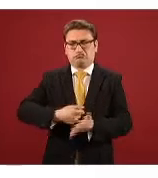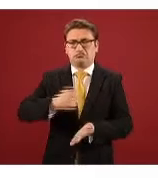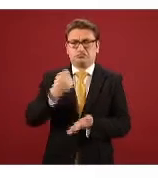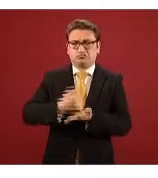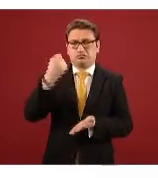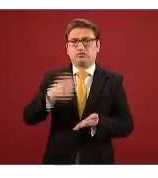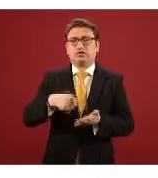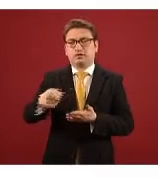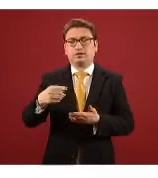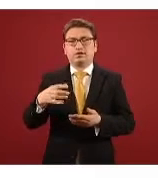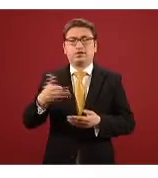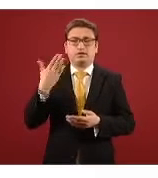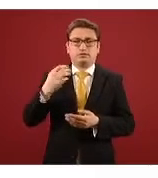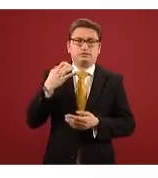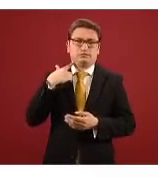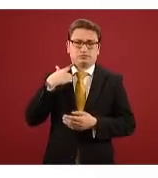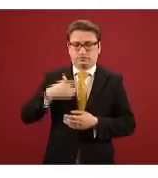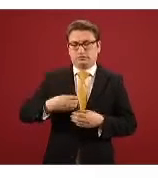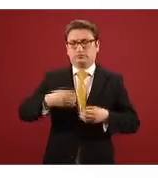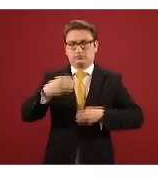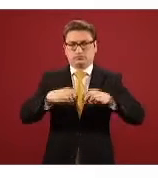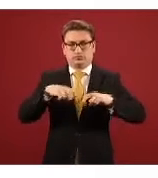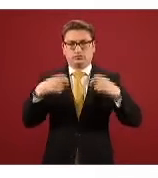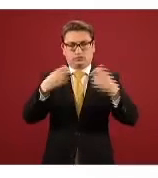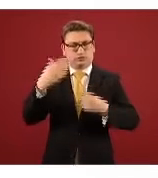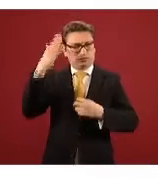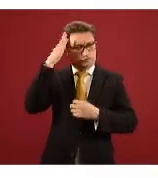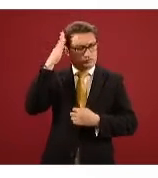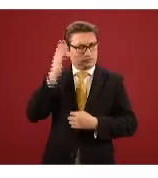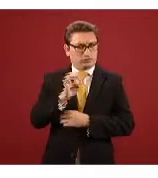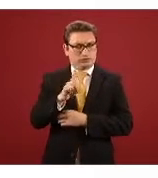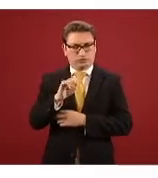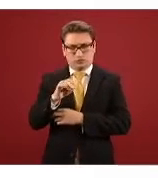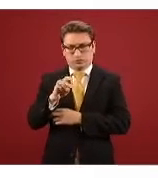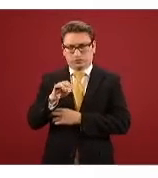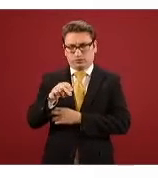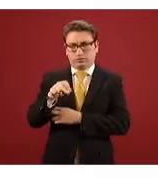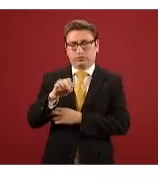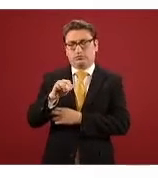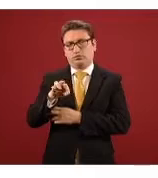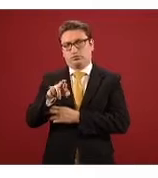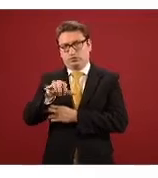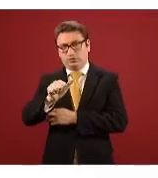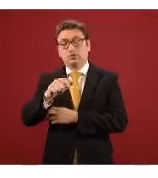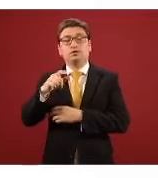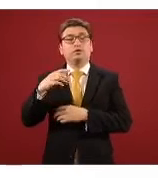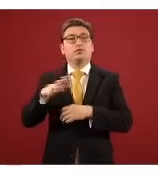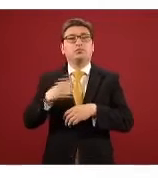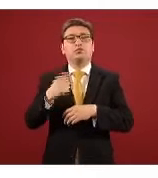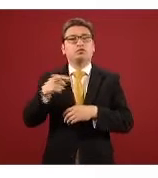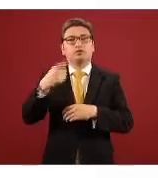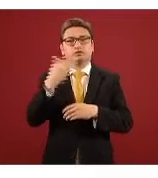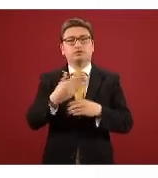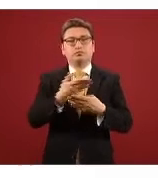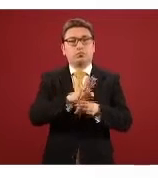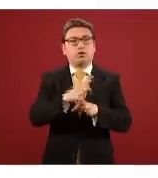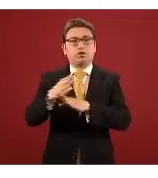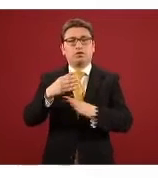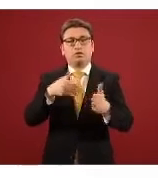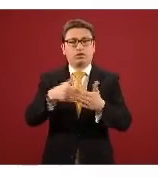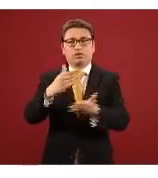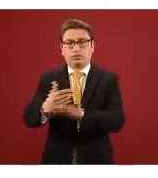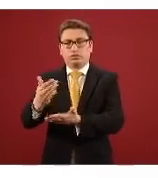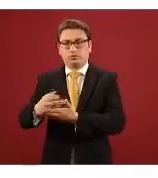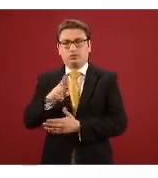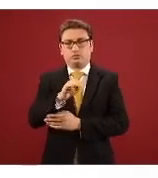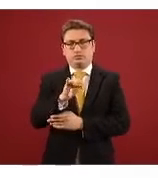por el exministro de la Suprema Corte, Eduardo Medina Mora, para efecto de evitar que hubiera el congelamiento de cuentas por parte de la Unidad de